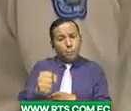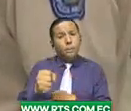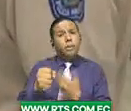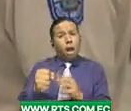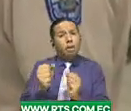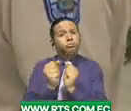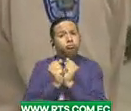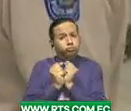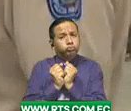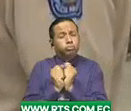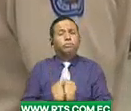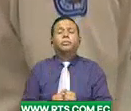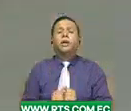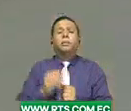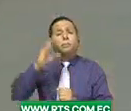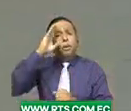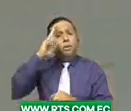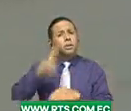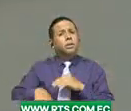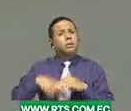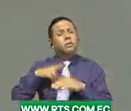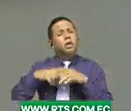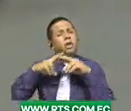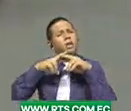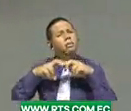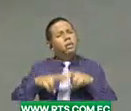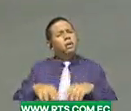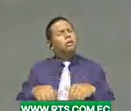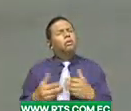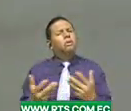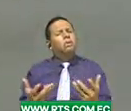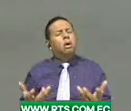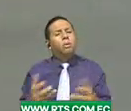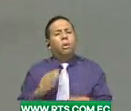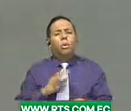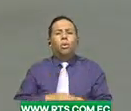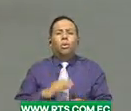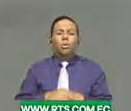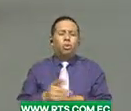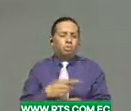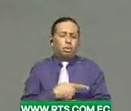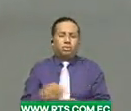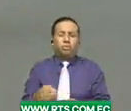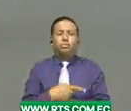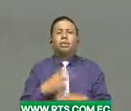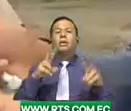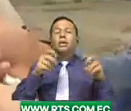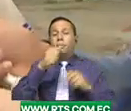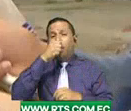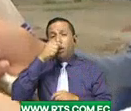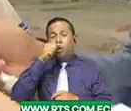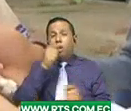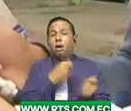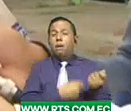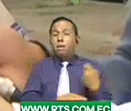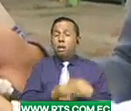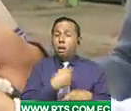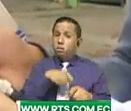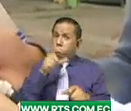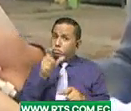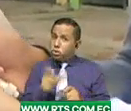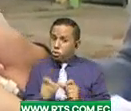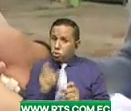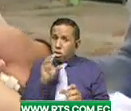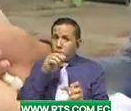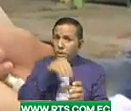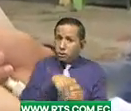primeras investigaciones de la Policía Nacional, todo este hecho se daría por el tráfico de droga. El que se mete al mundo delictivo, el que se